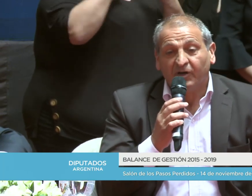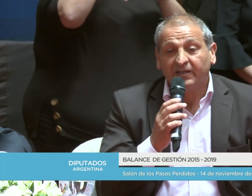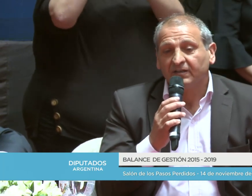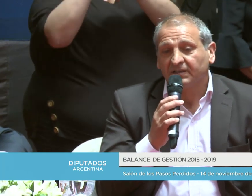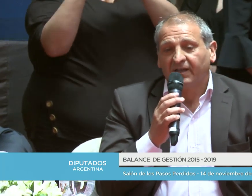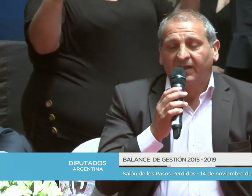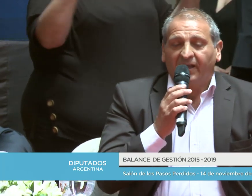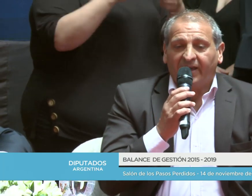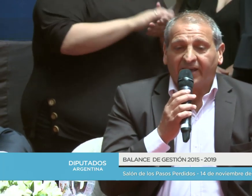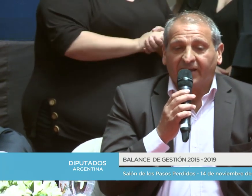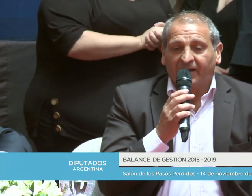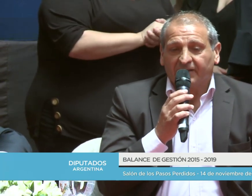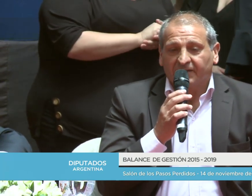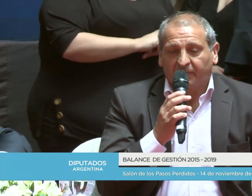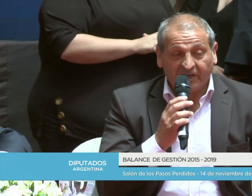con el molino,